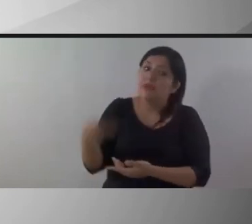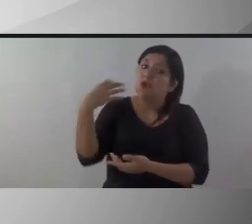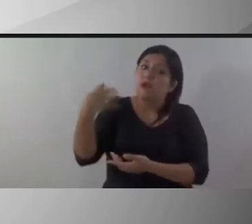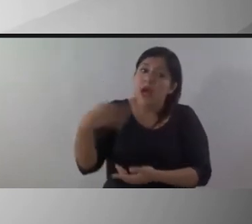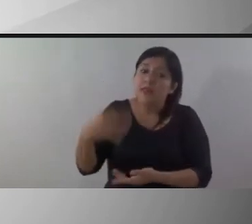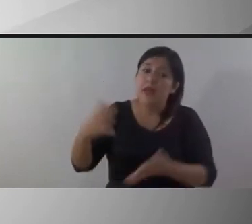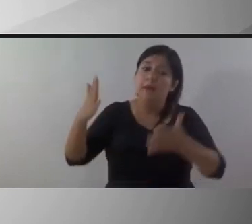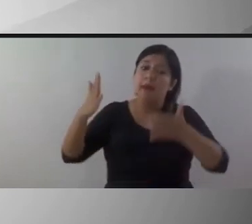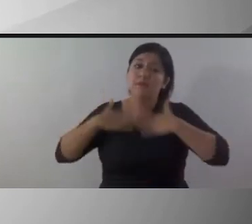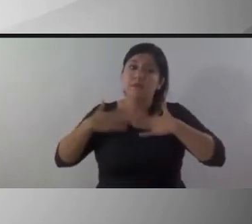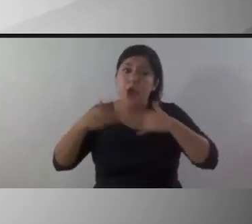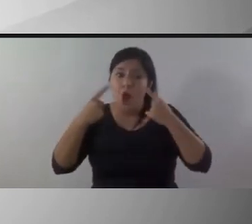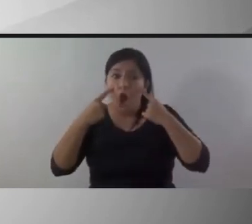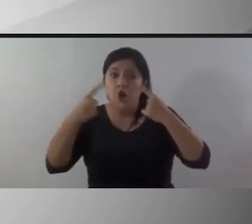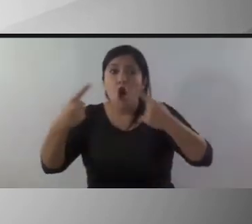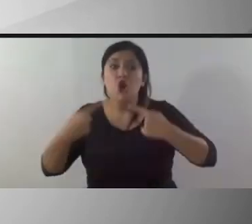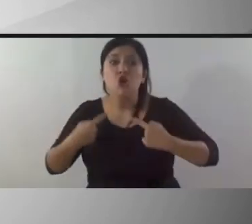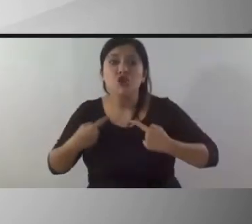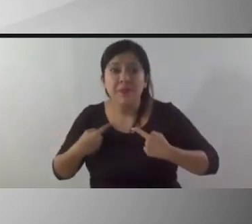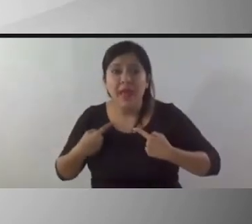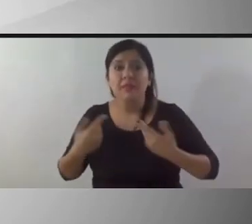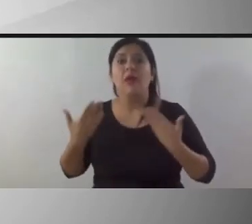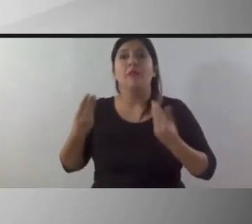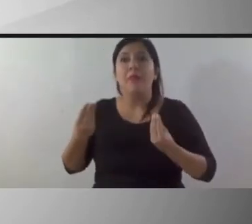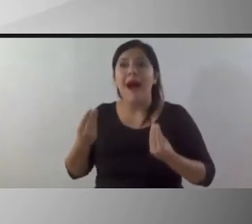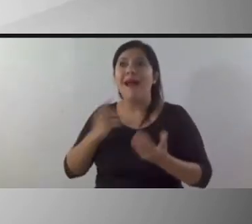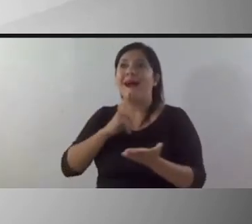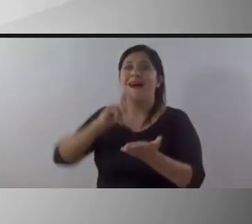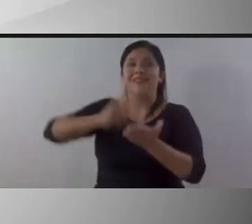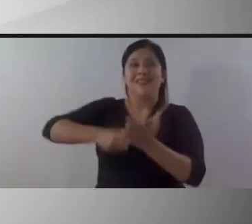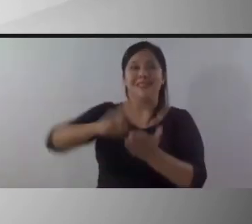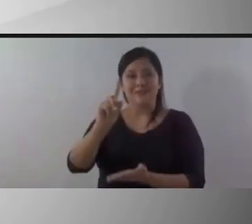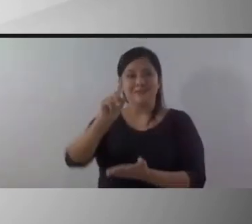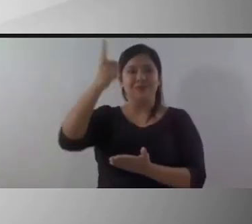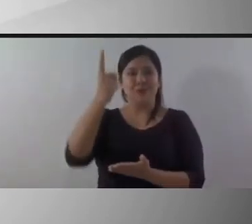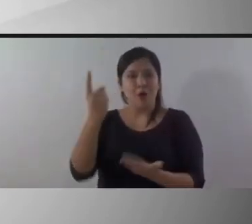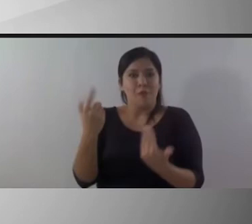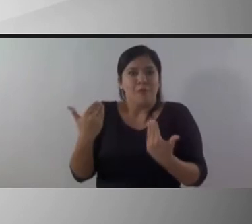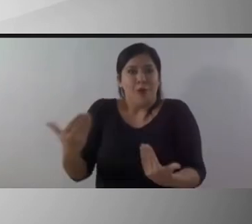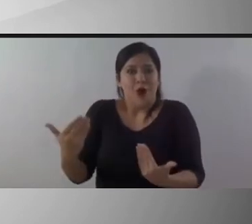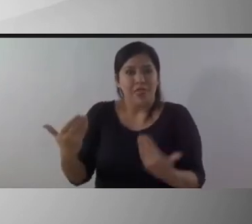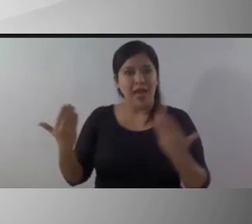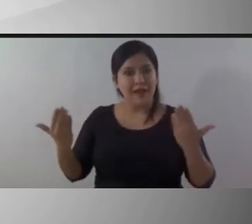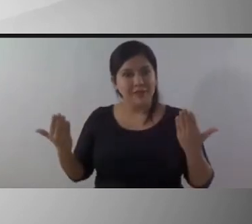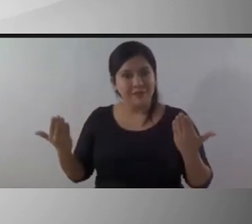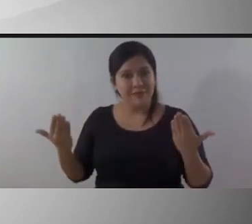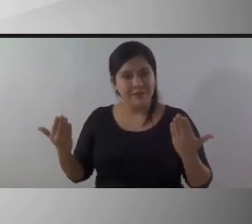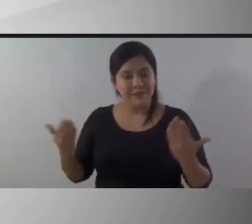grado de conocimiento posible para tomar decisiones autónomas respecto de su cuerpo.